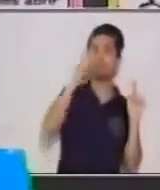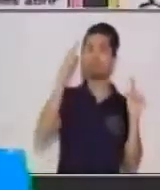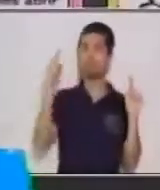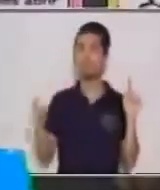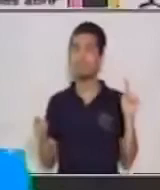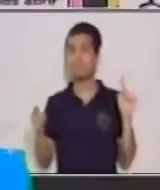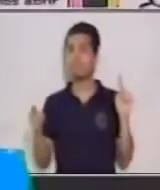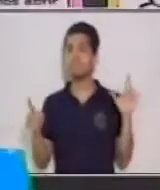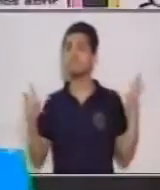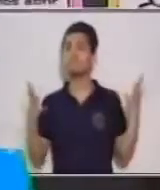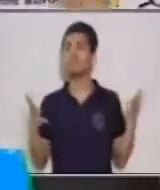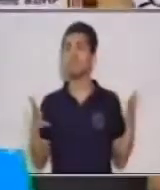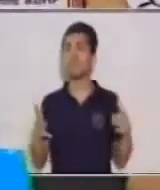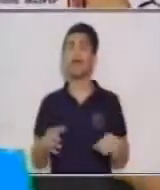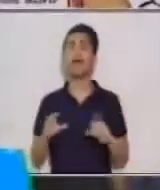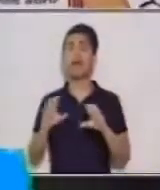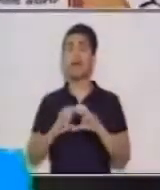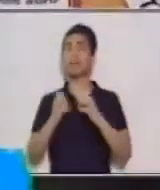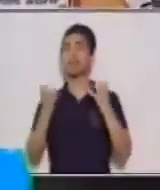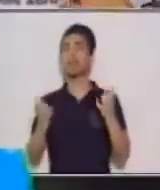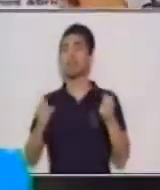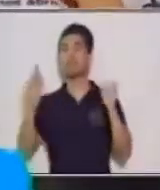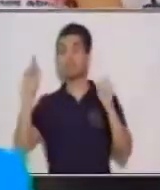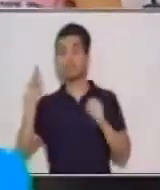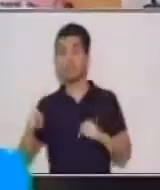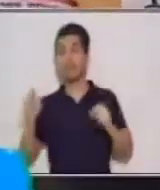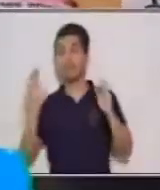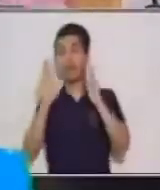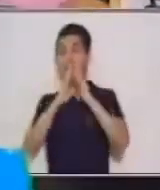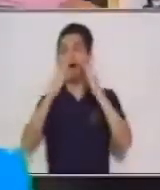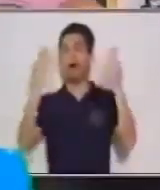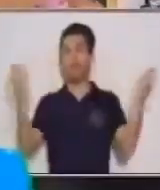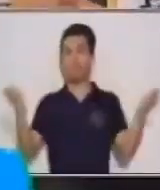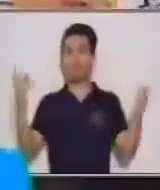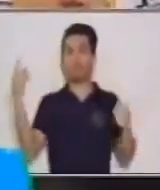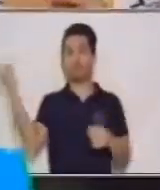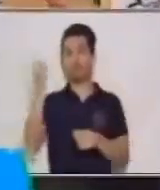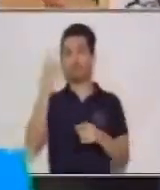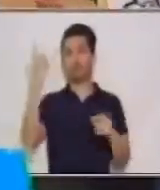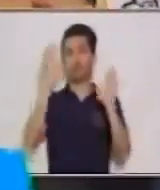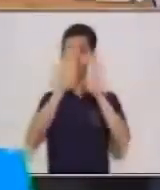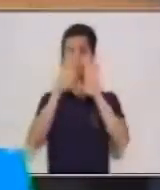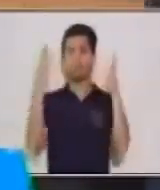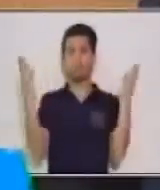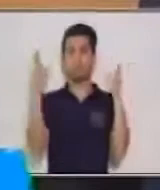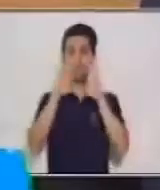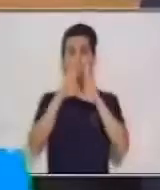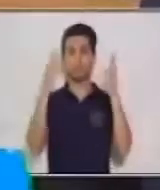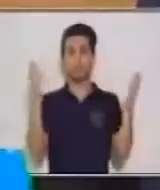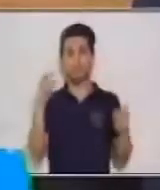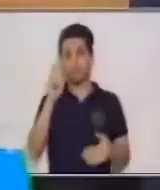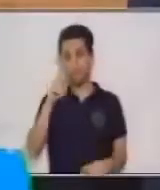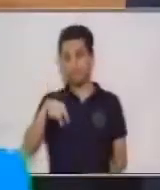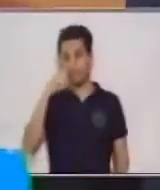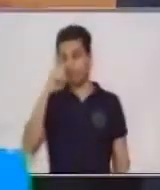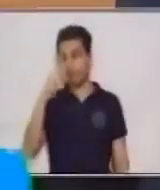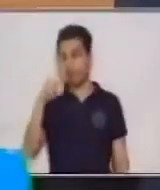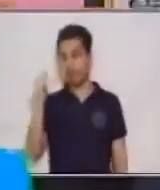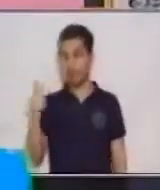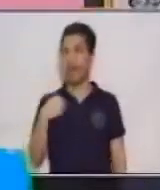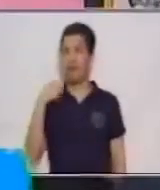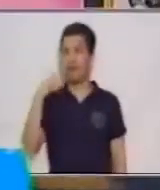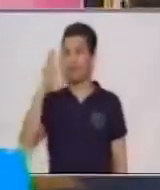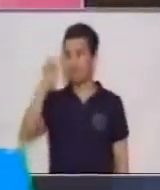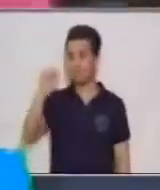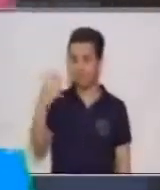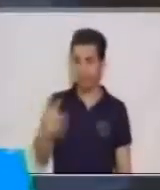la frase es, entonces debemos abrir todas las ventanas. Si te has dado cuenta, en este momento ya encontré una causa y